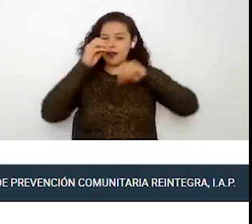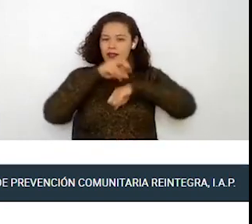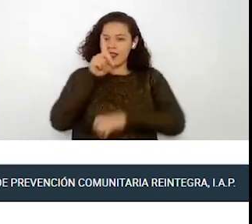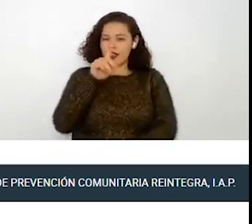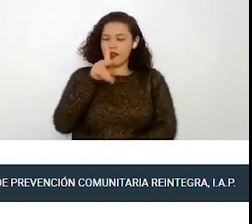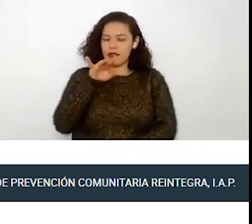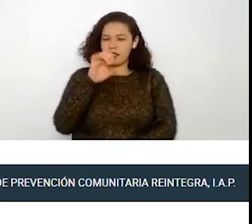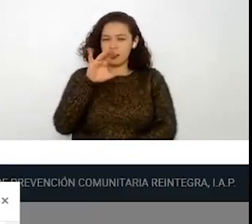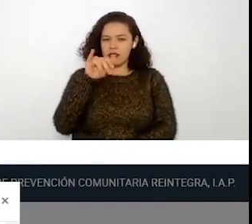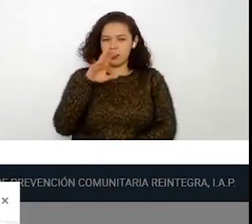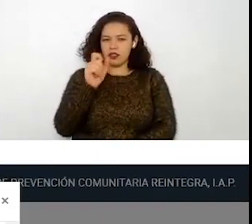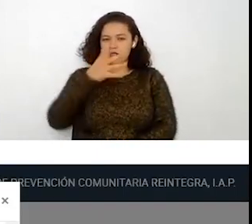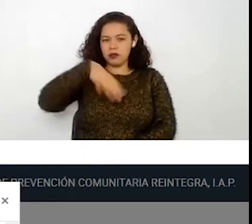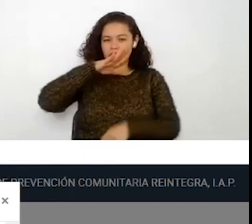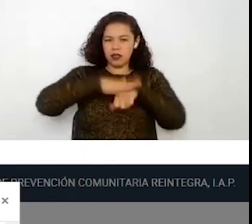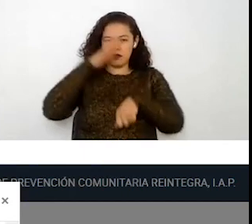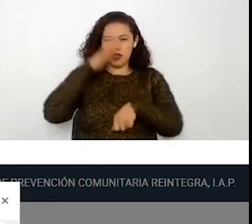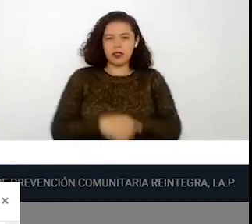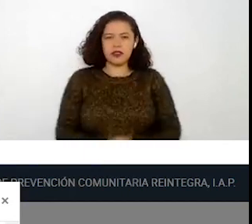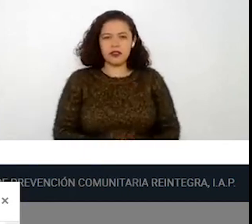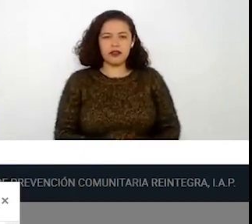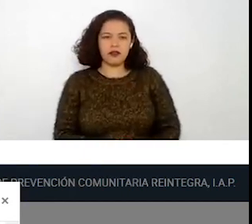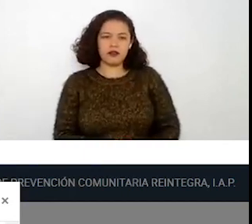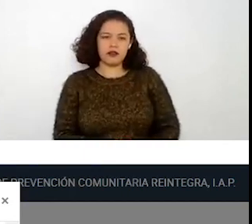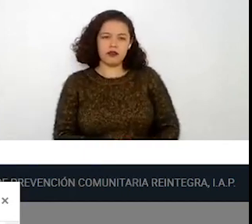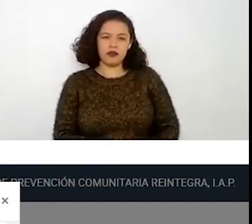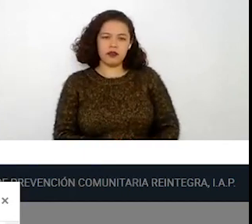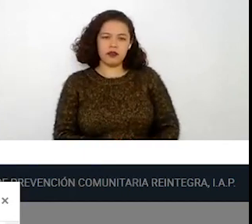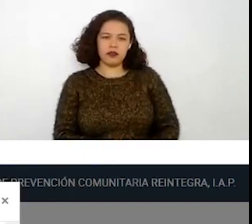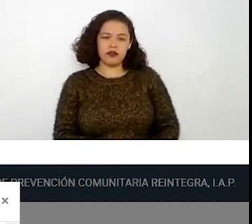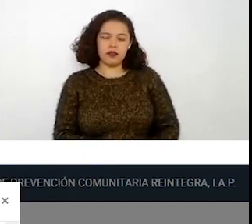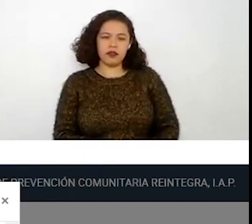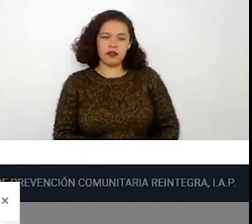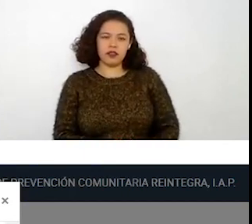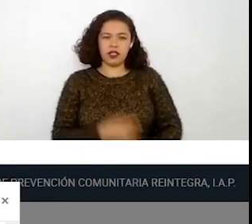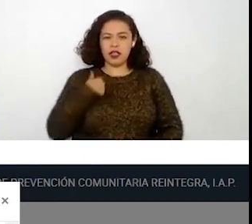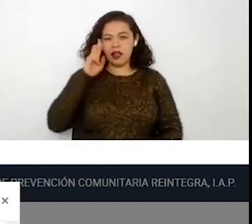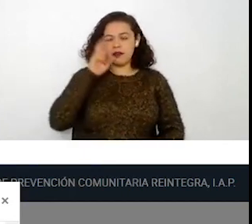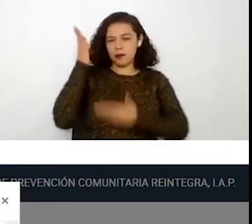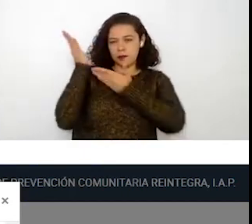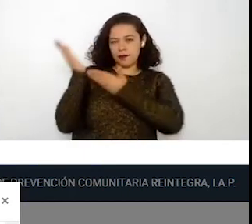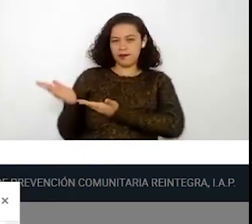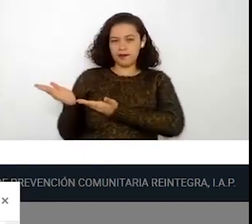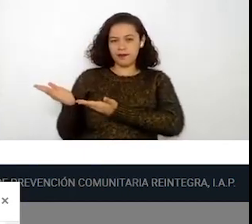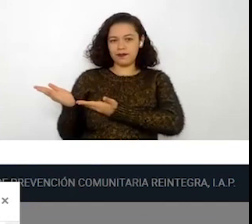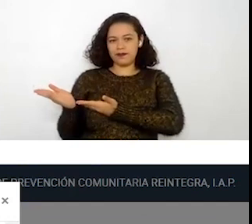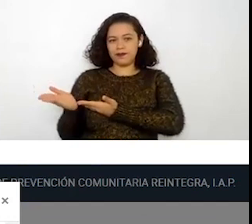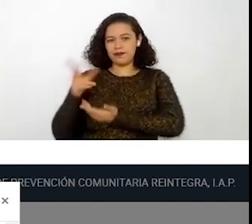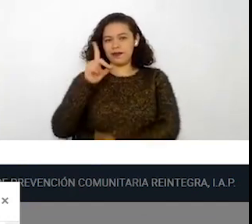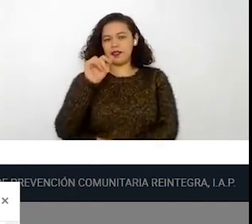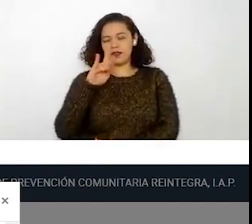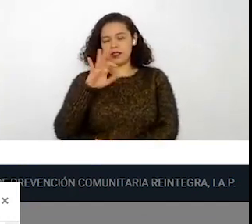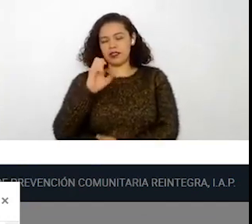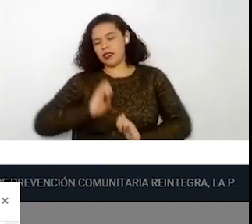me dice Buscar más y aquí voy a aquí si se fijan está apreciación de